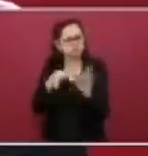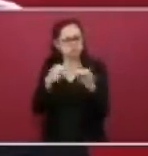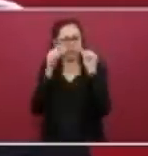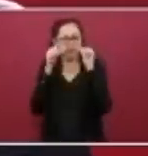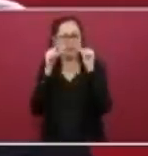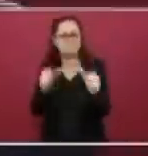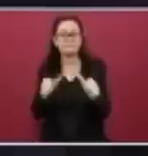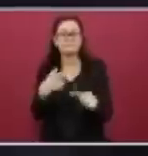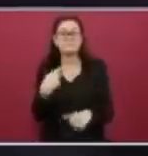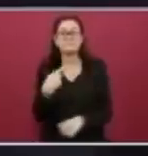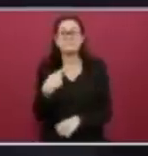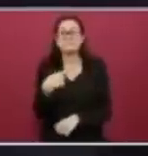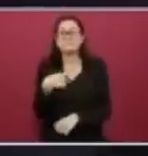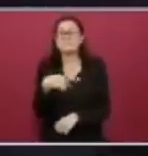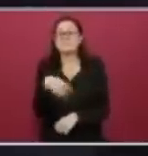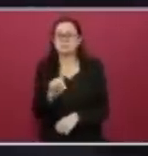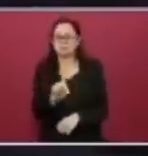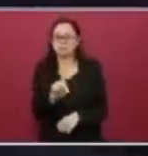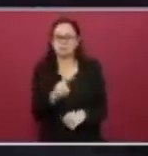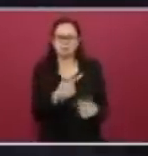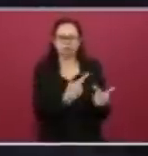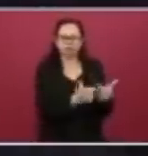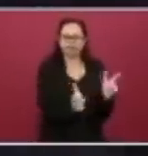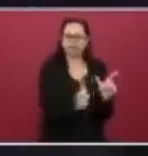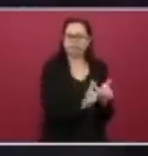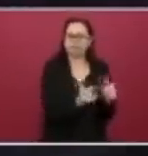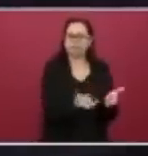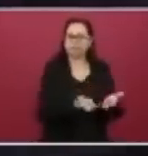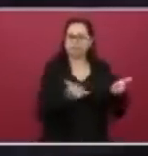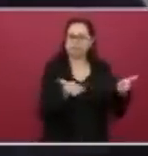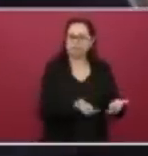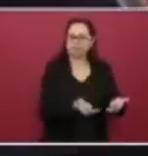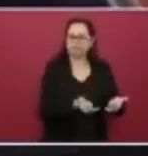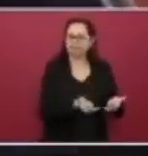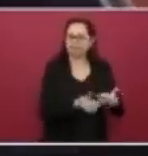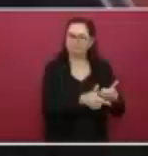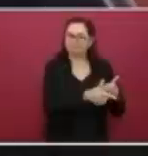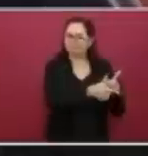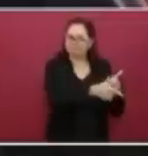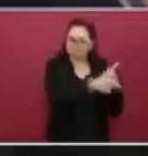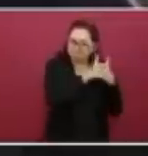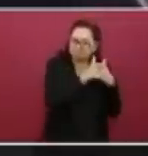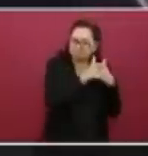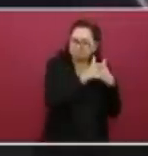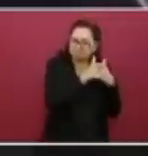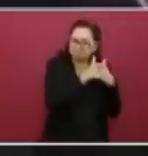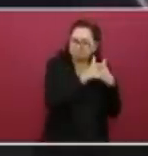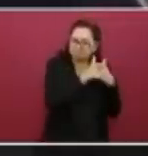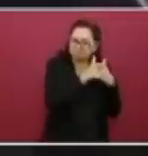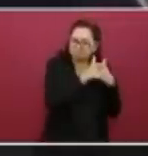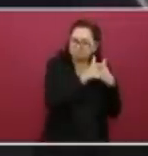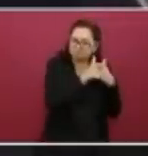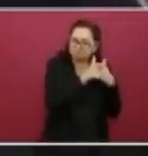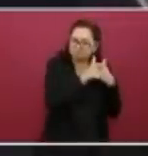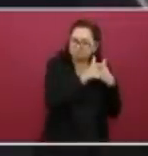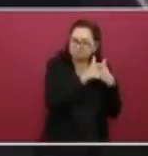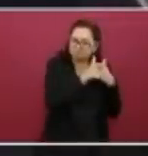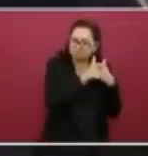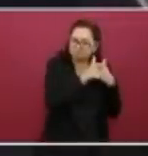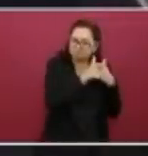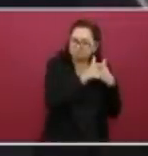que mantuvo este el bloqueo a mí